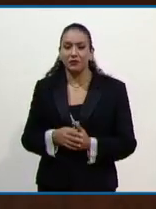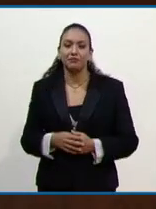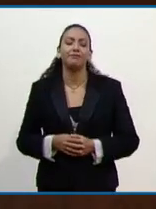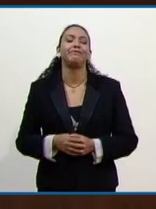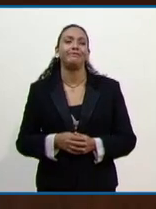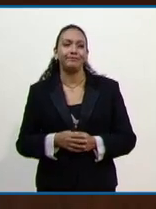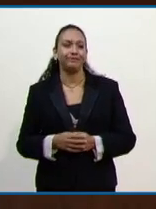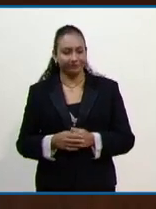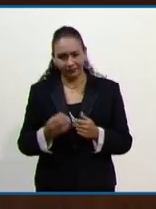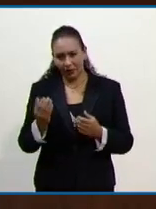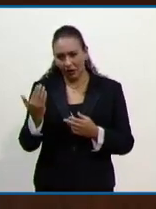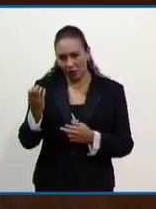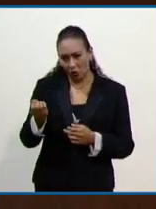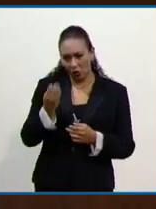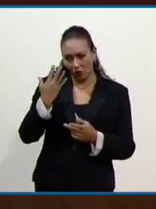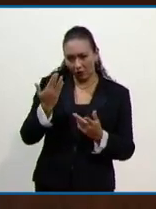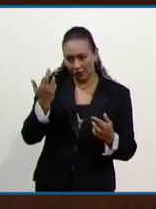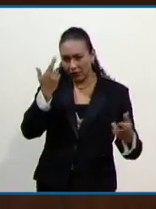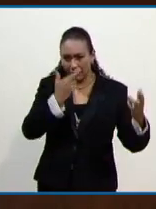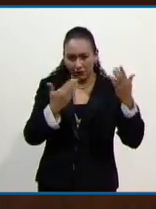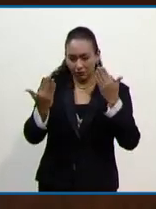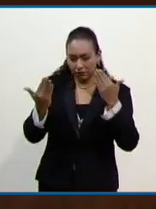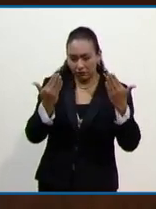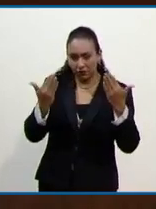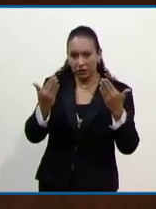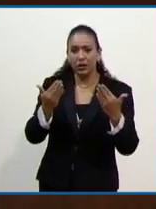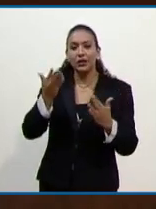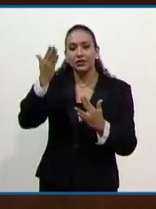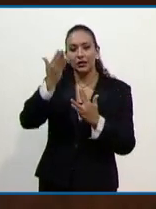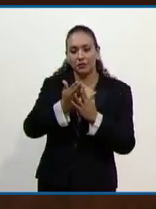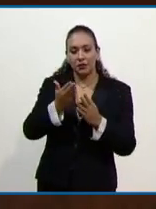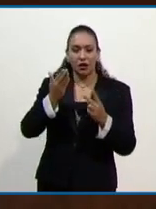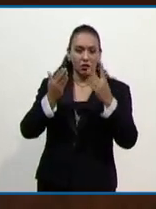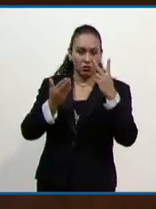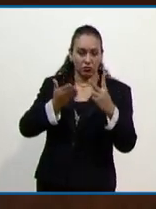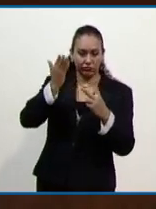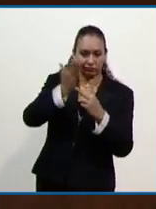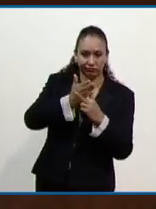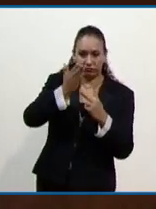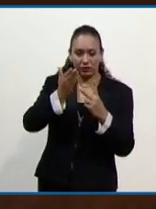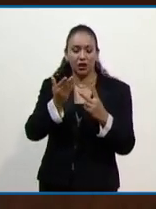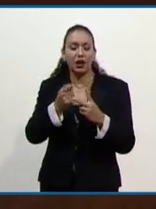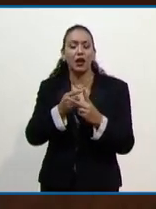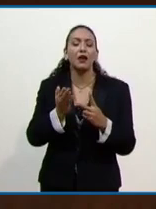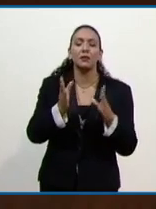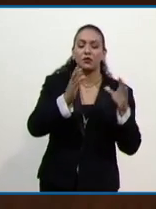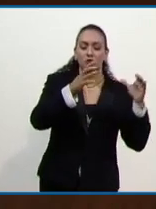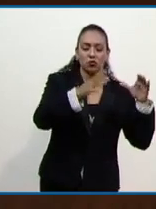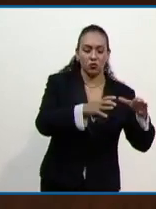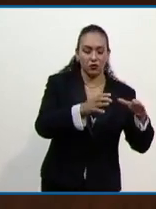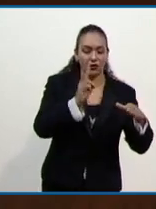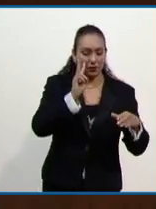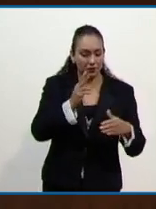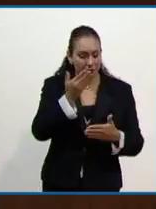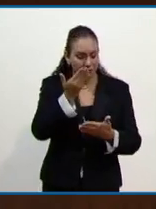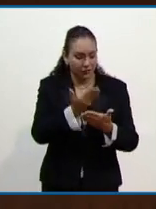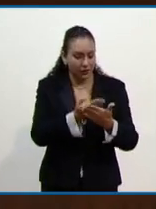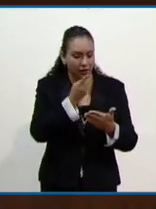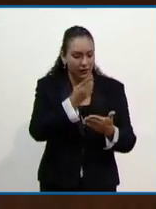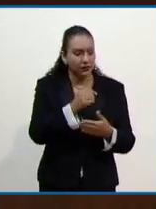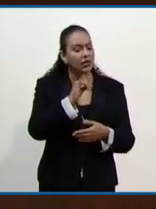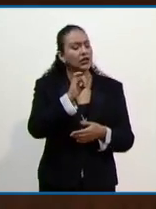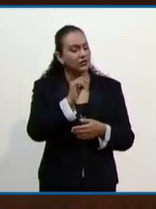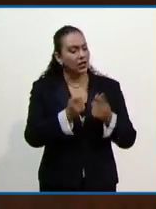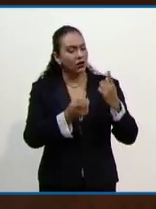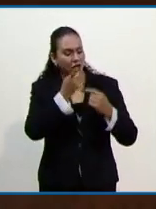y se está separando en dos grupos para determinar en la propuesta que en unos sí hay